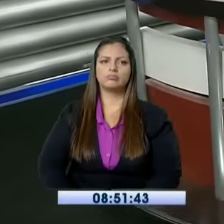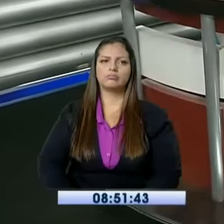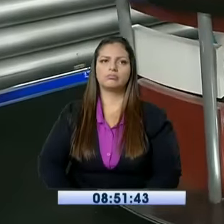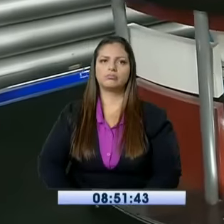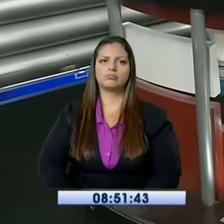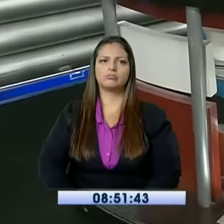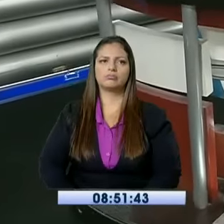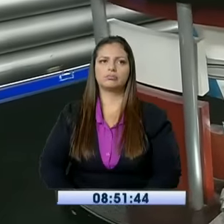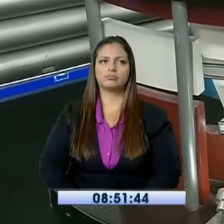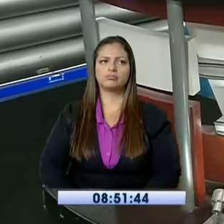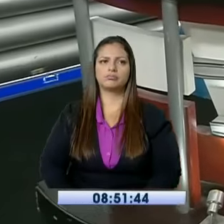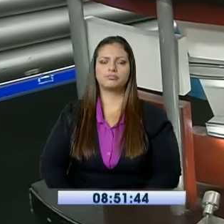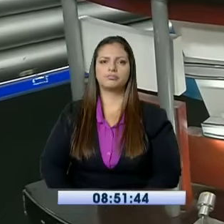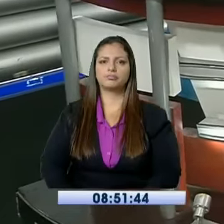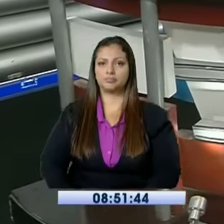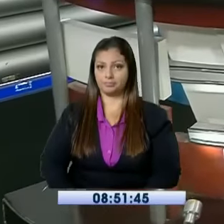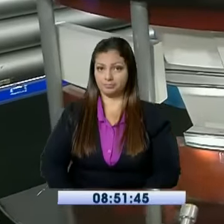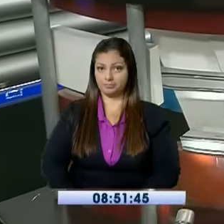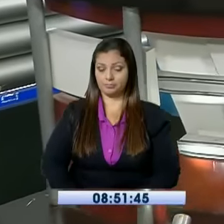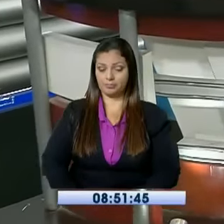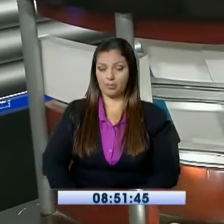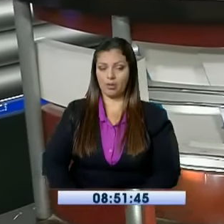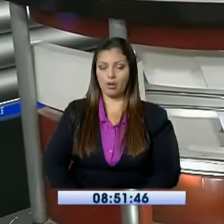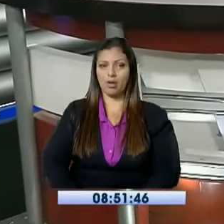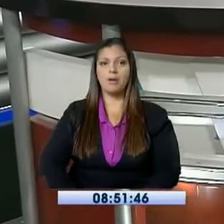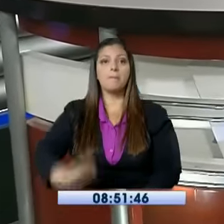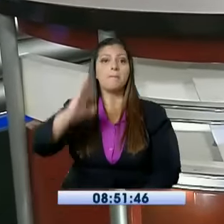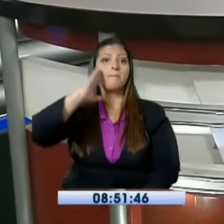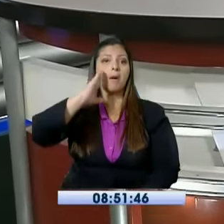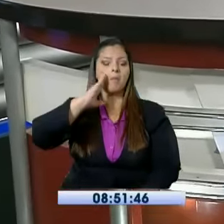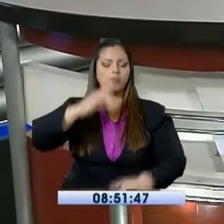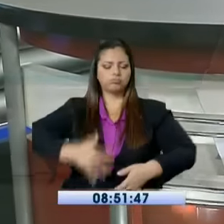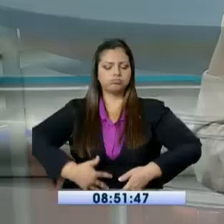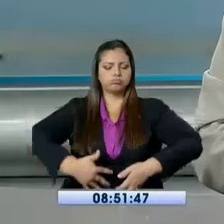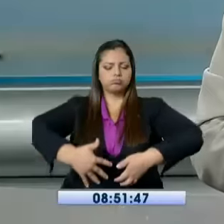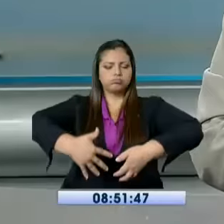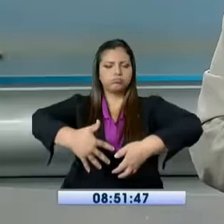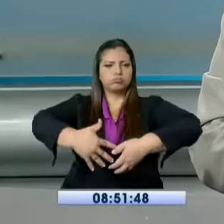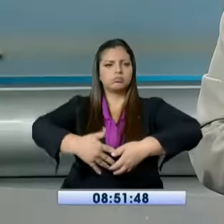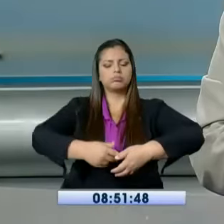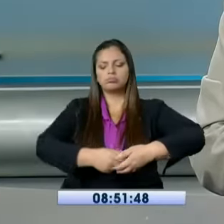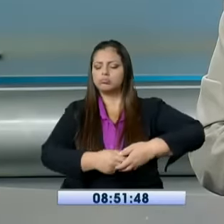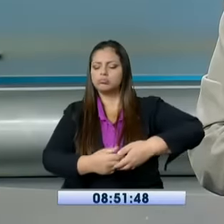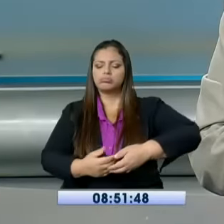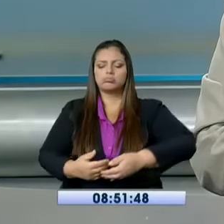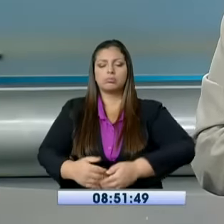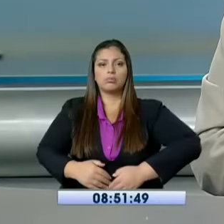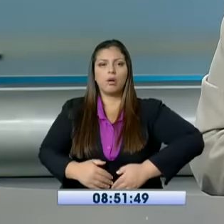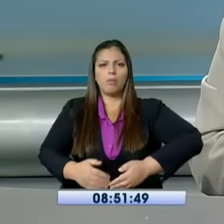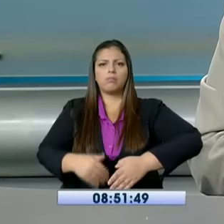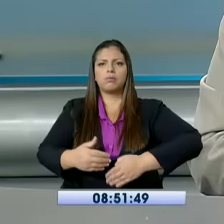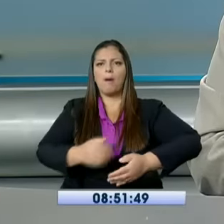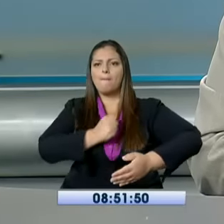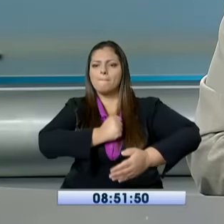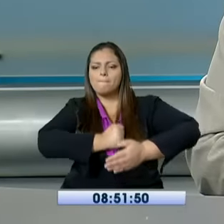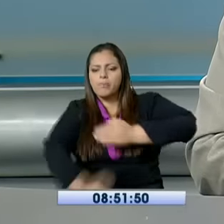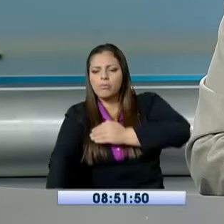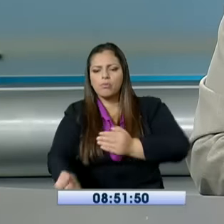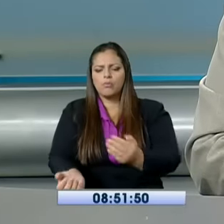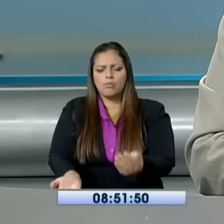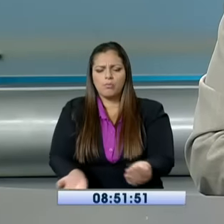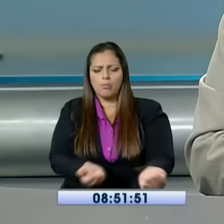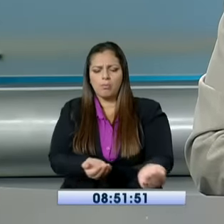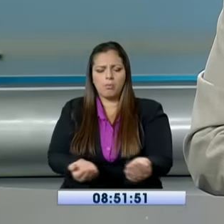Los recién nacidos cuyas madres consumían la droga conocida como H corren el riesgo de padecer el síndrome de